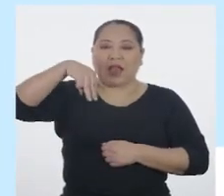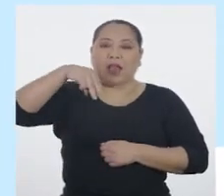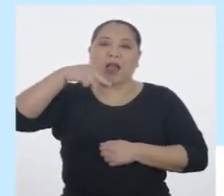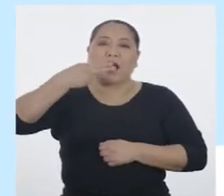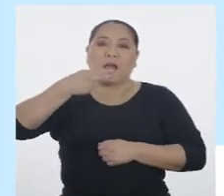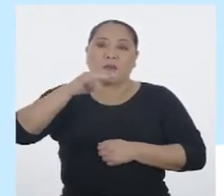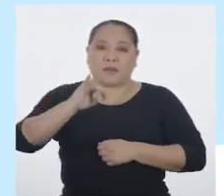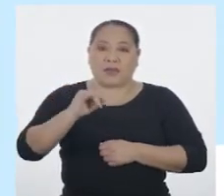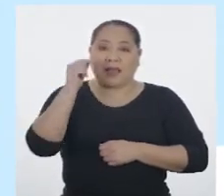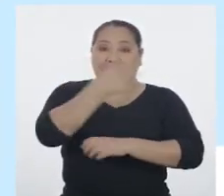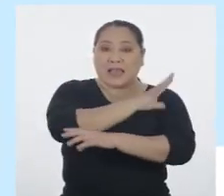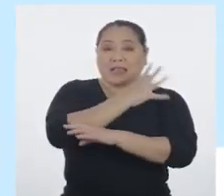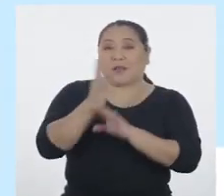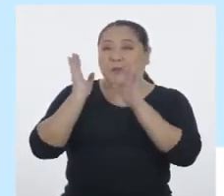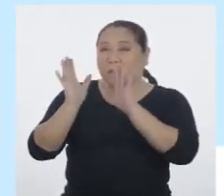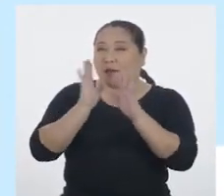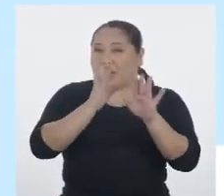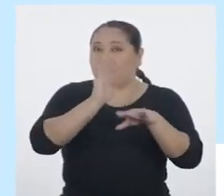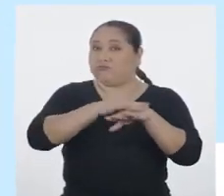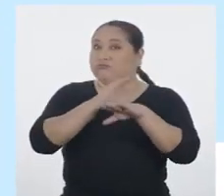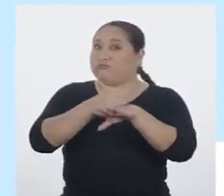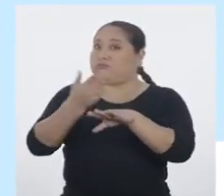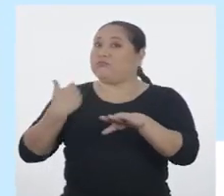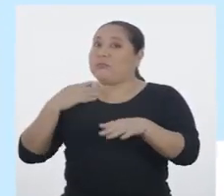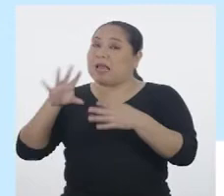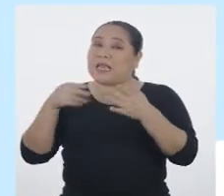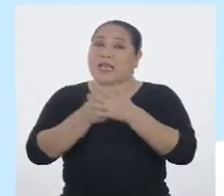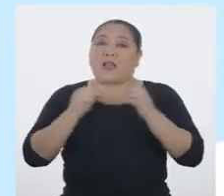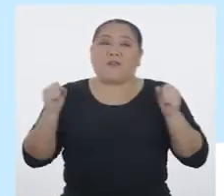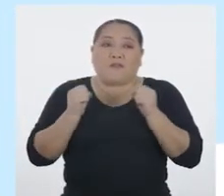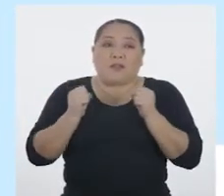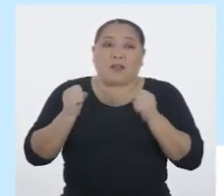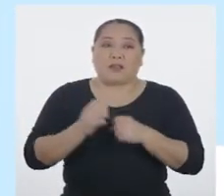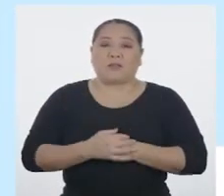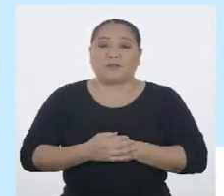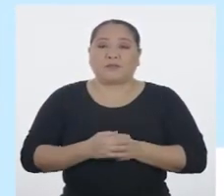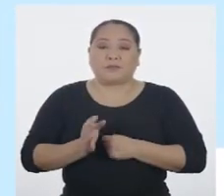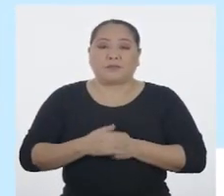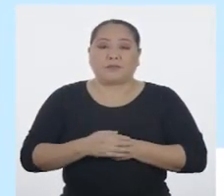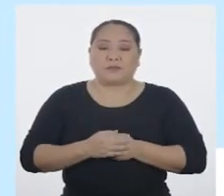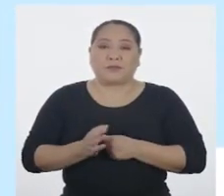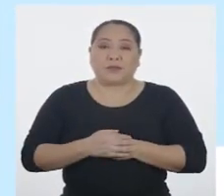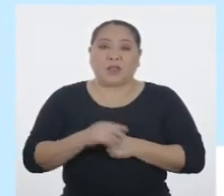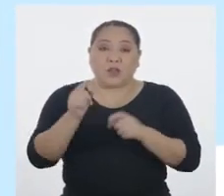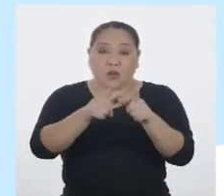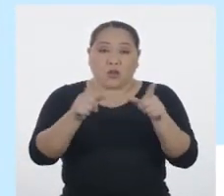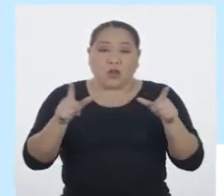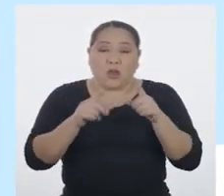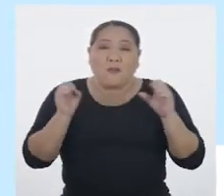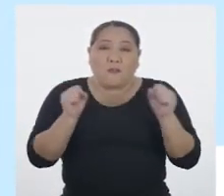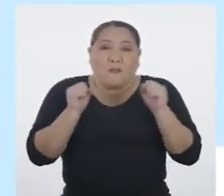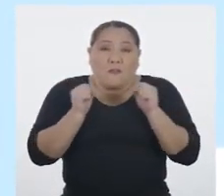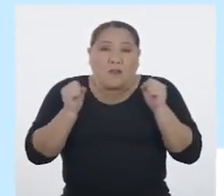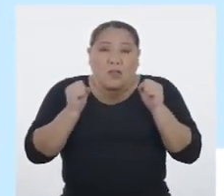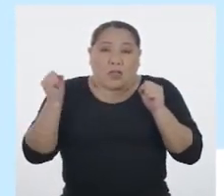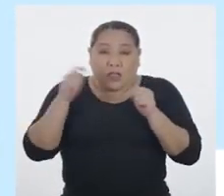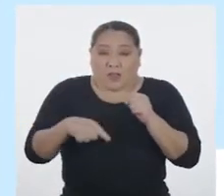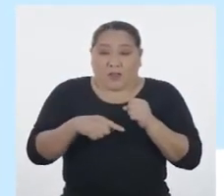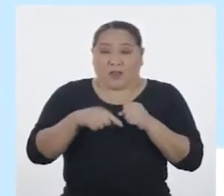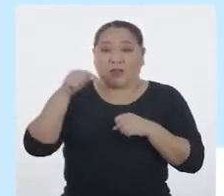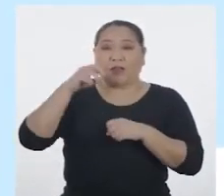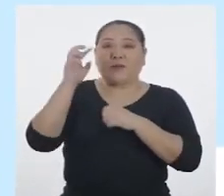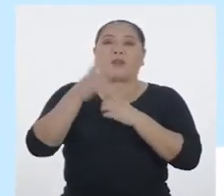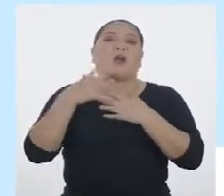Cenami presenta En la selva, preparémonos para la llegada de los friajes. Las olas de frío en la selva de nuestro